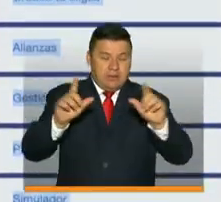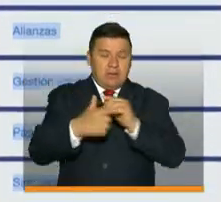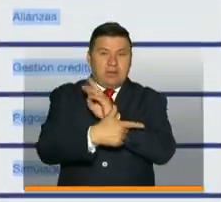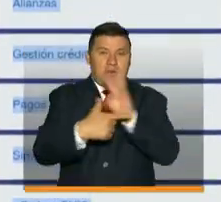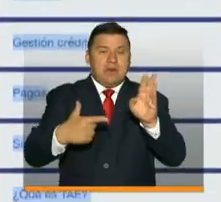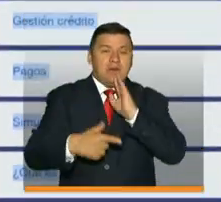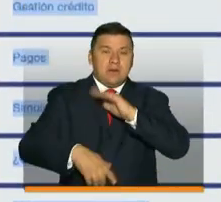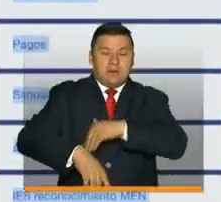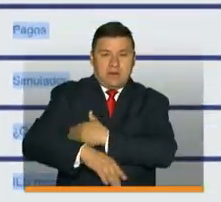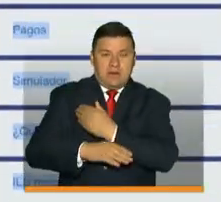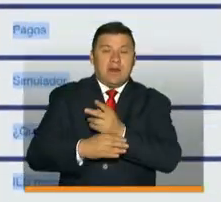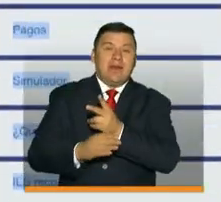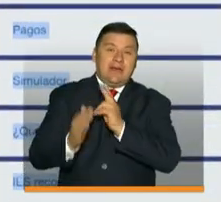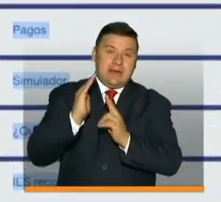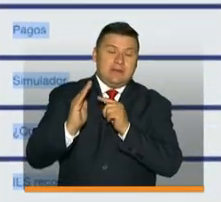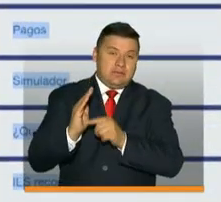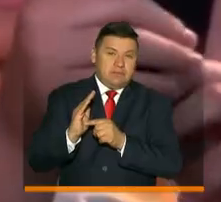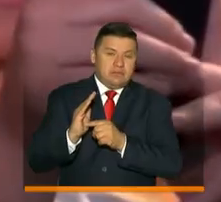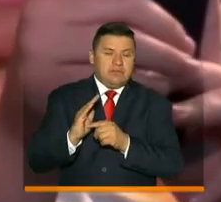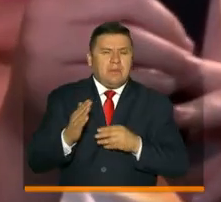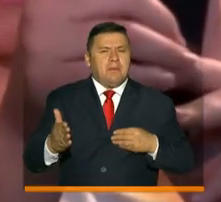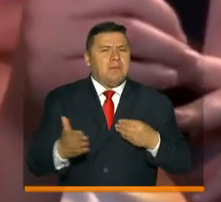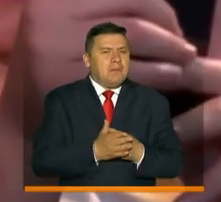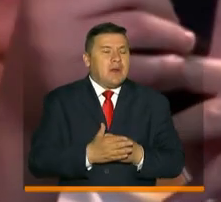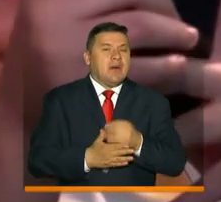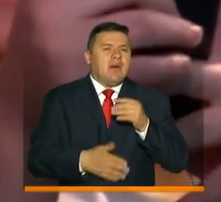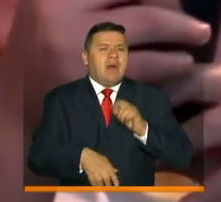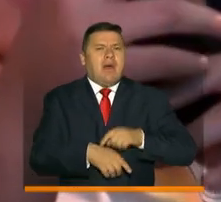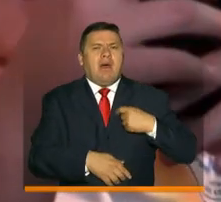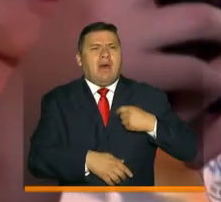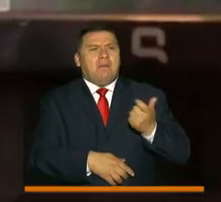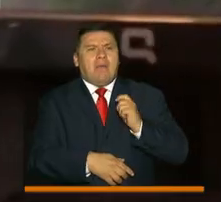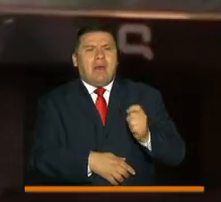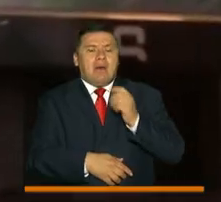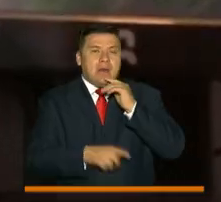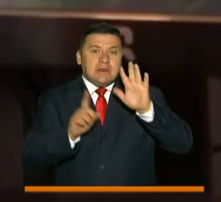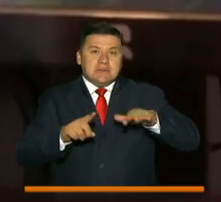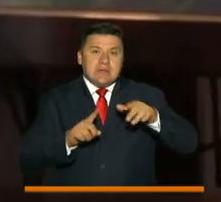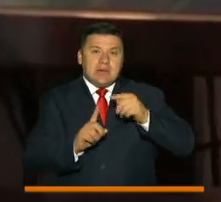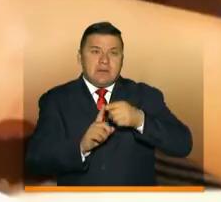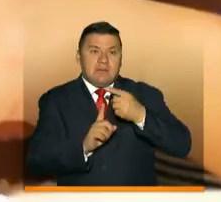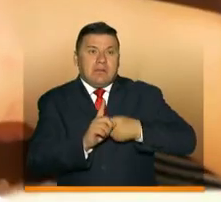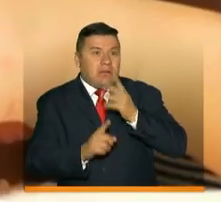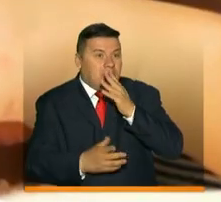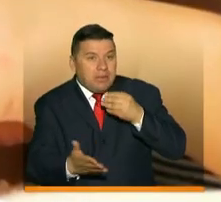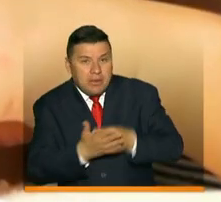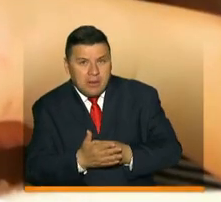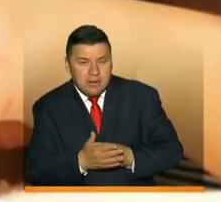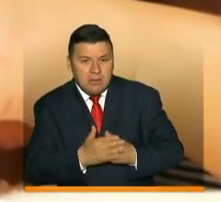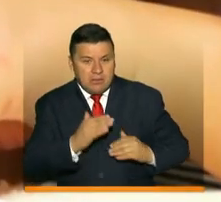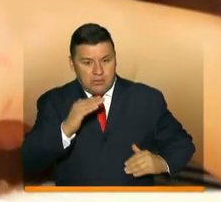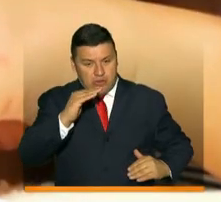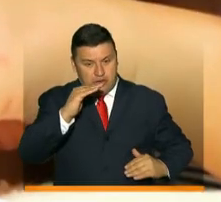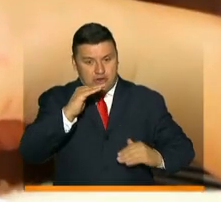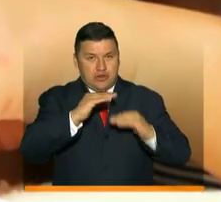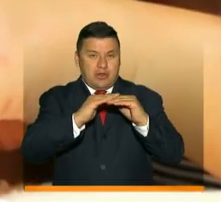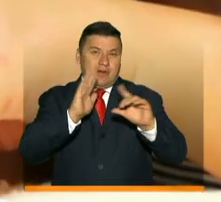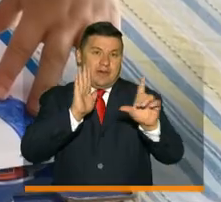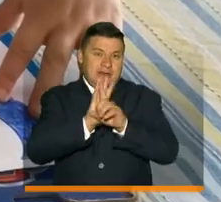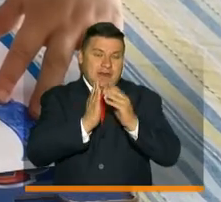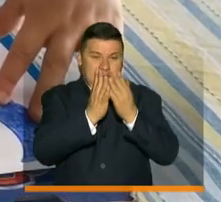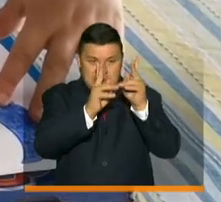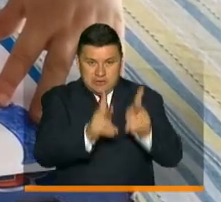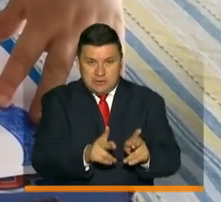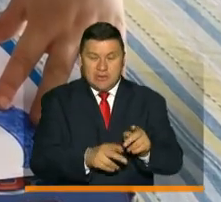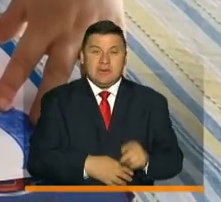dispuesta por el ICETEX. El crédito cubrirá el valor en mora de la pensión de hasta 6 mensualidades, sin superar el tope total establecido por